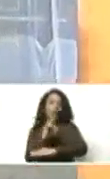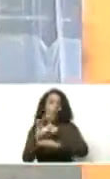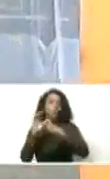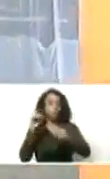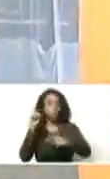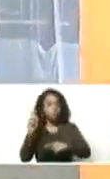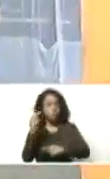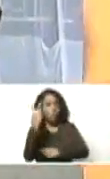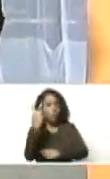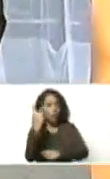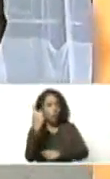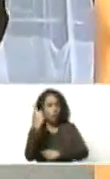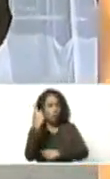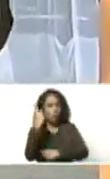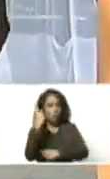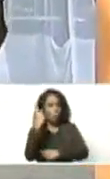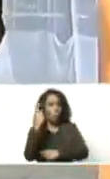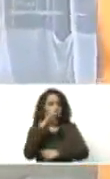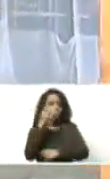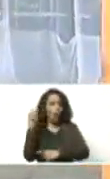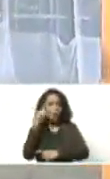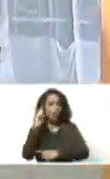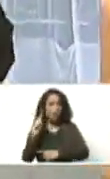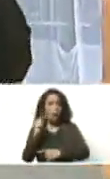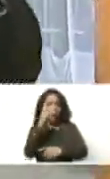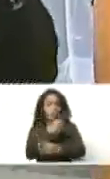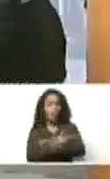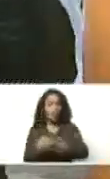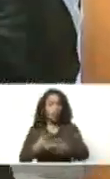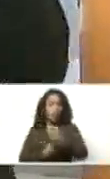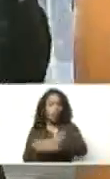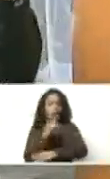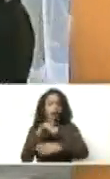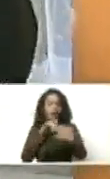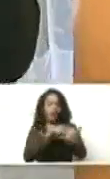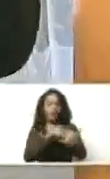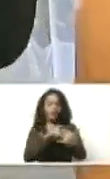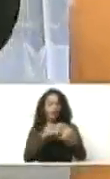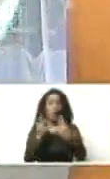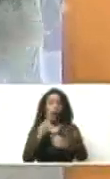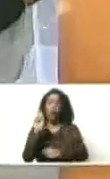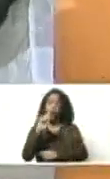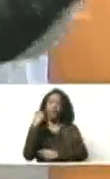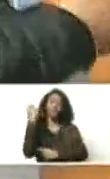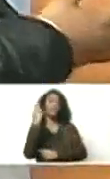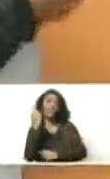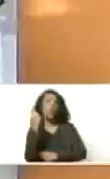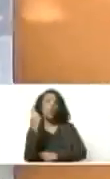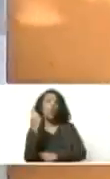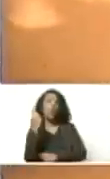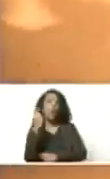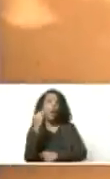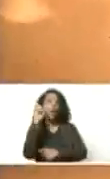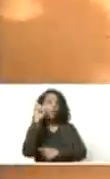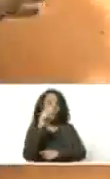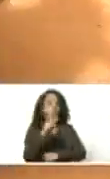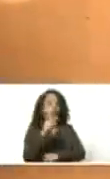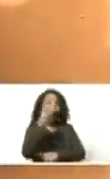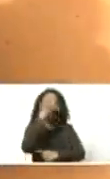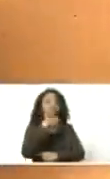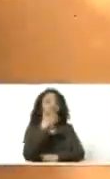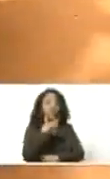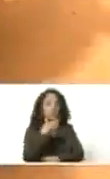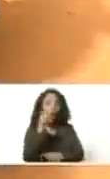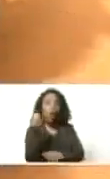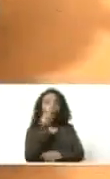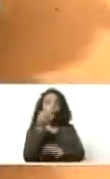primeros 40 conucos tenemos 1 millón de plantas frutales, porque la guerra económica no solo es, también es con frutas, con hortalizas,